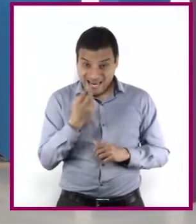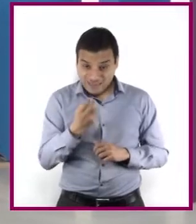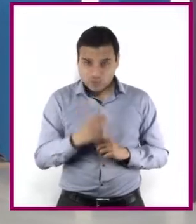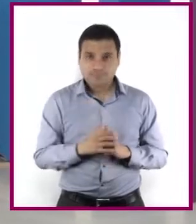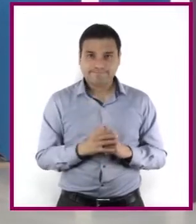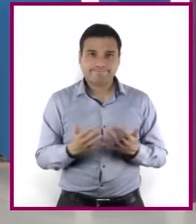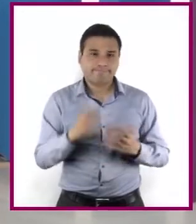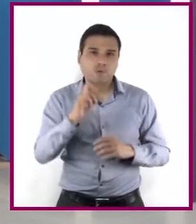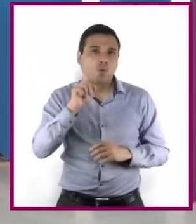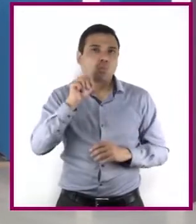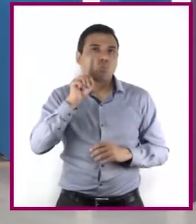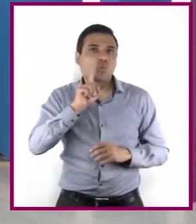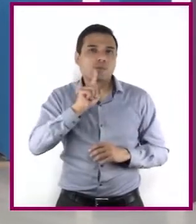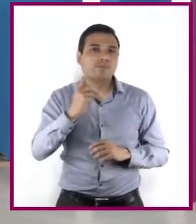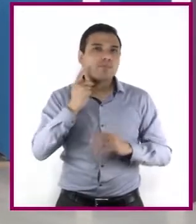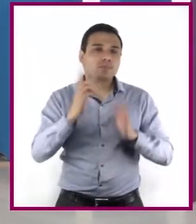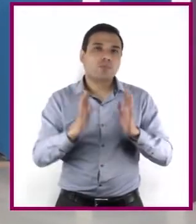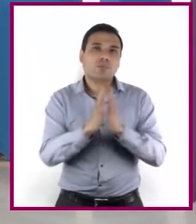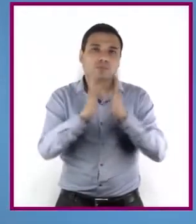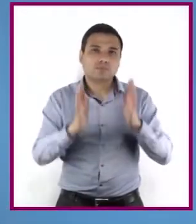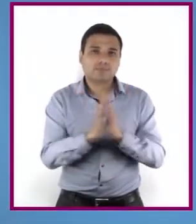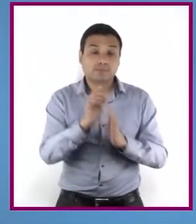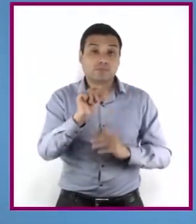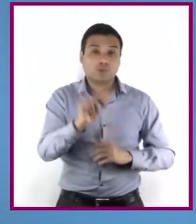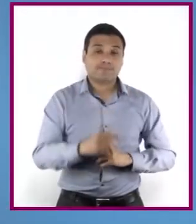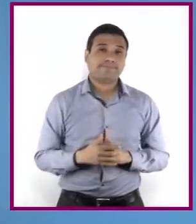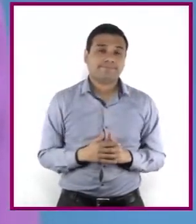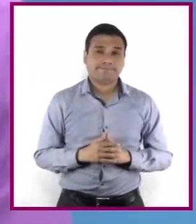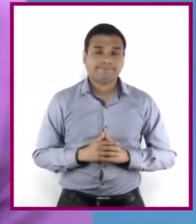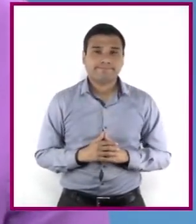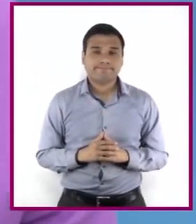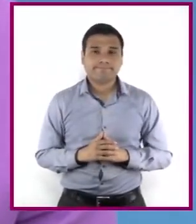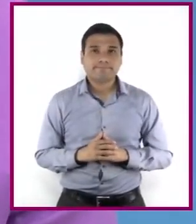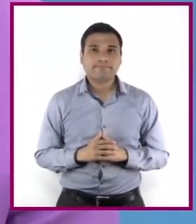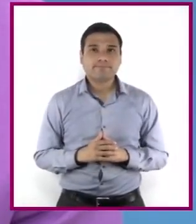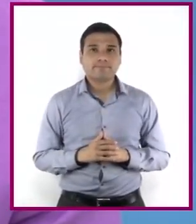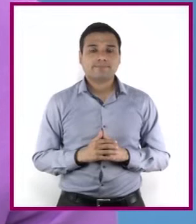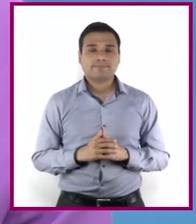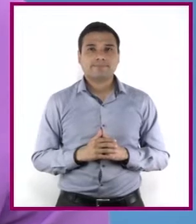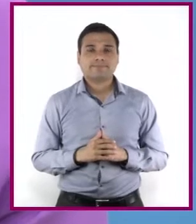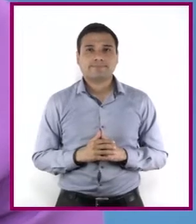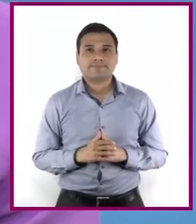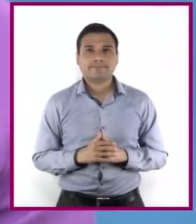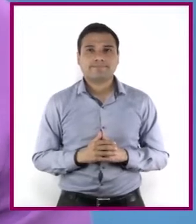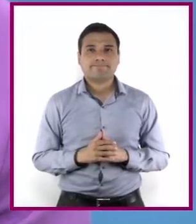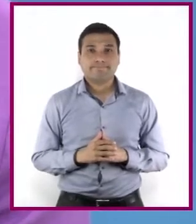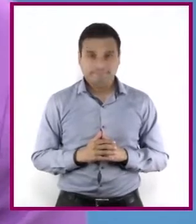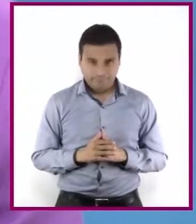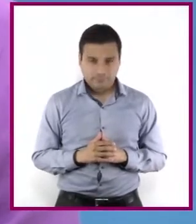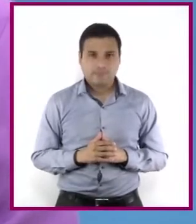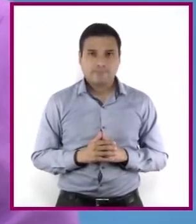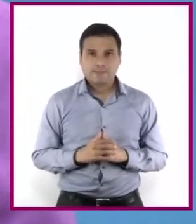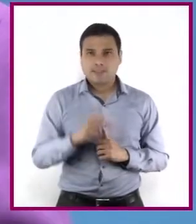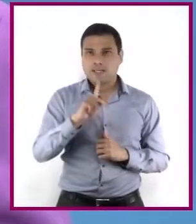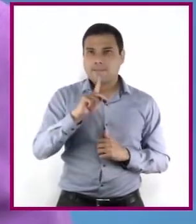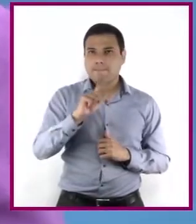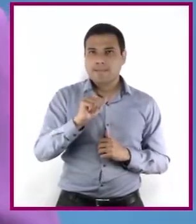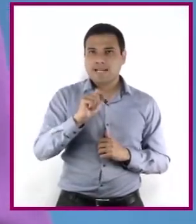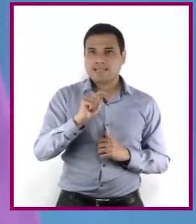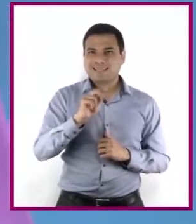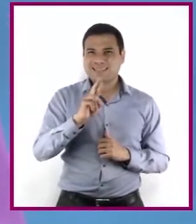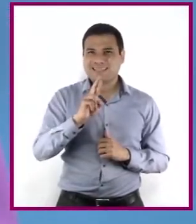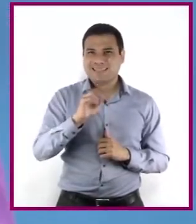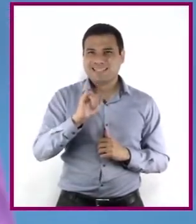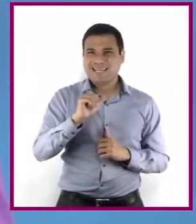poca presencia política de las mujeres. En este sentido, el patriarcado ha tenido un